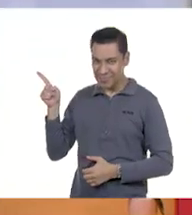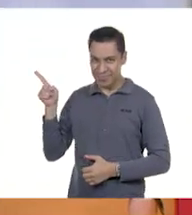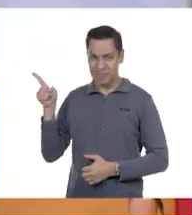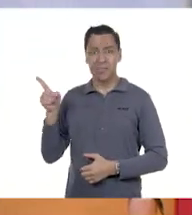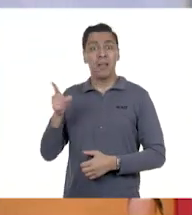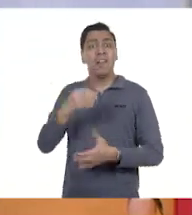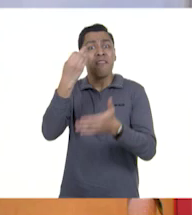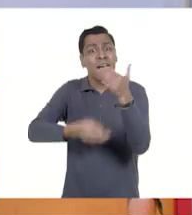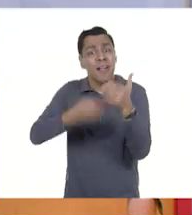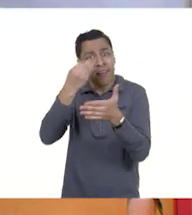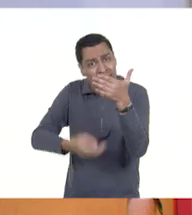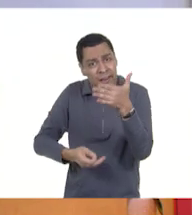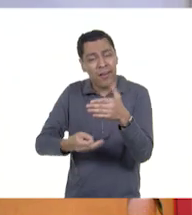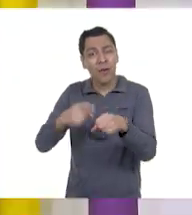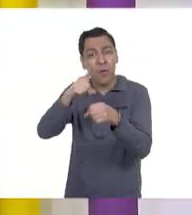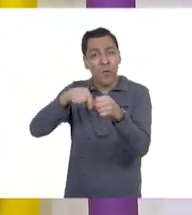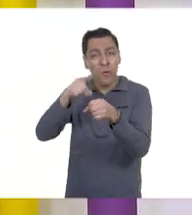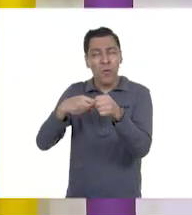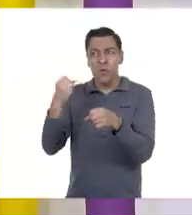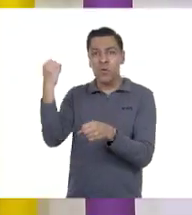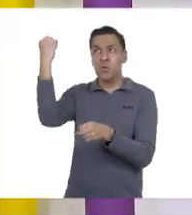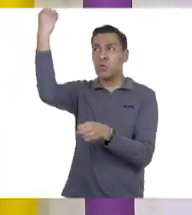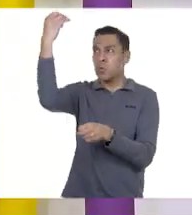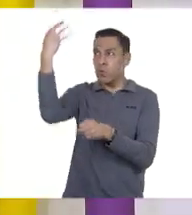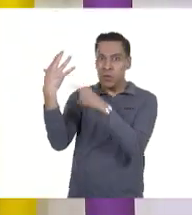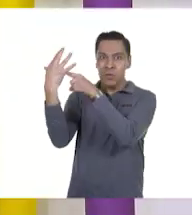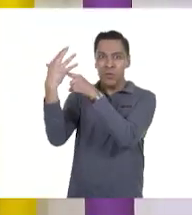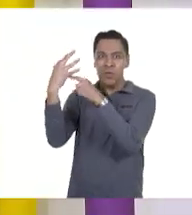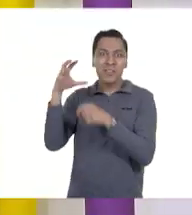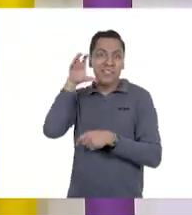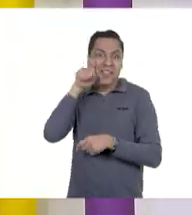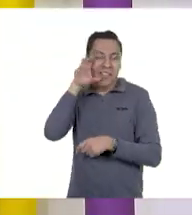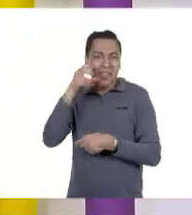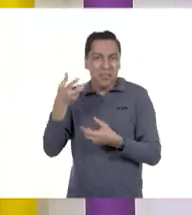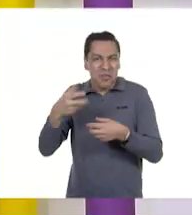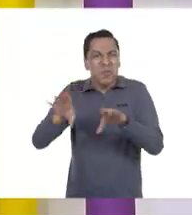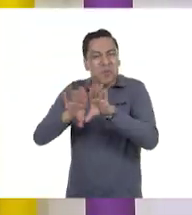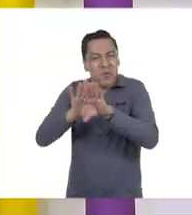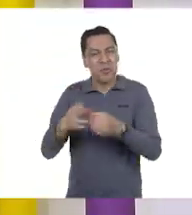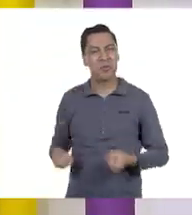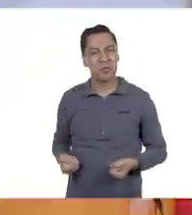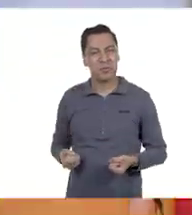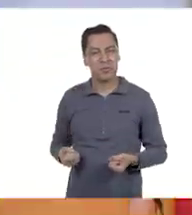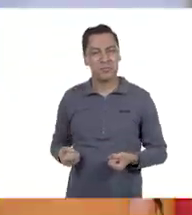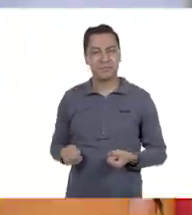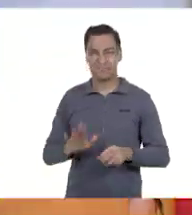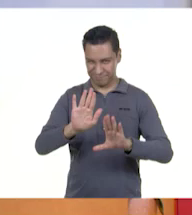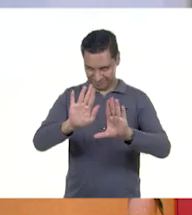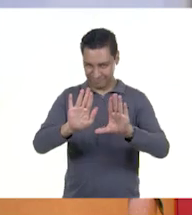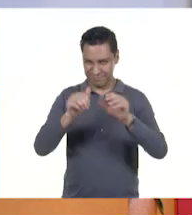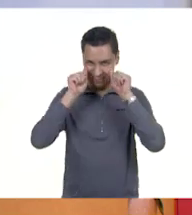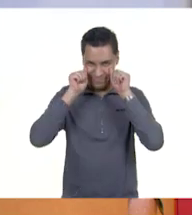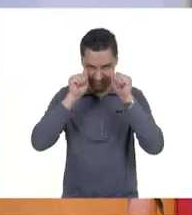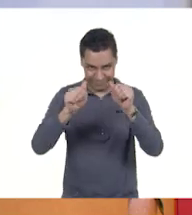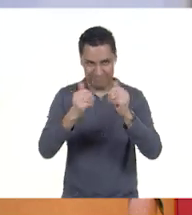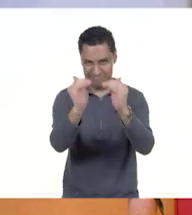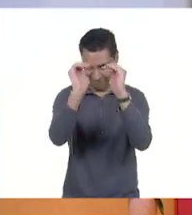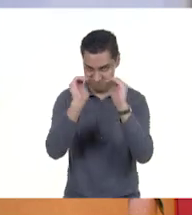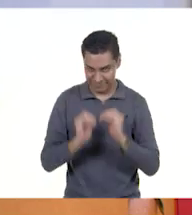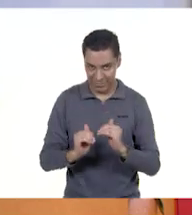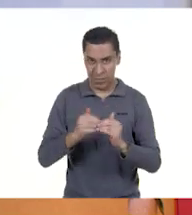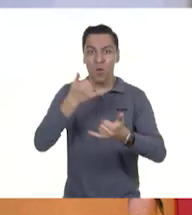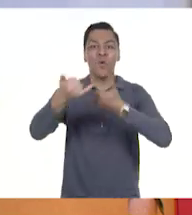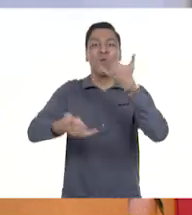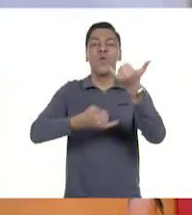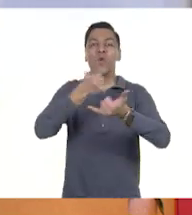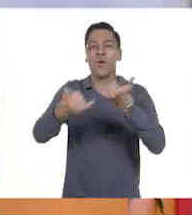color amarillo. Ah, es verdad, no, entonces no va a ser el semáforo. Entonces, no sé qué vamos a jugar, maestra. Bien, presten atención a lo siguiente, porque el juego